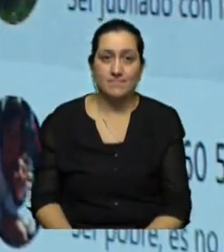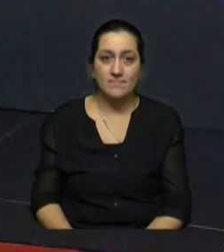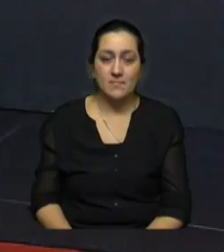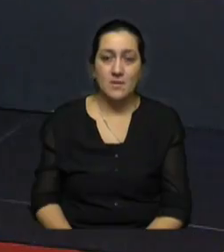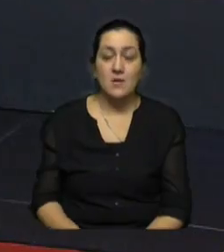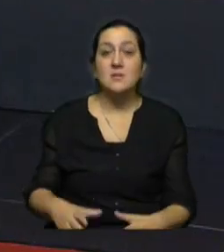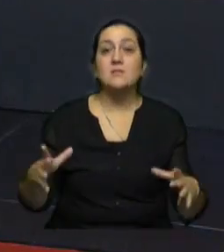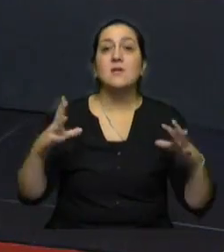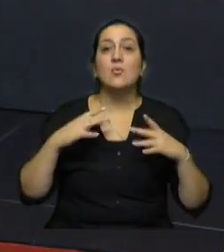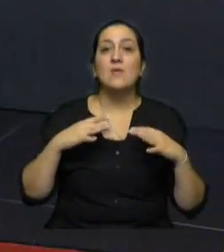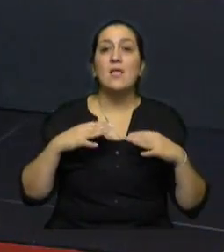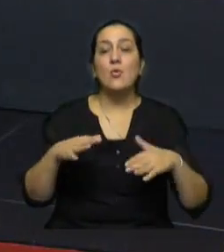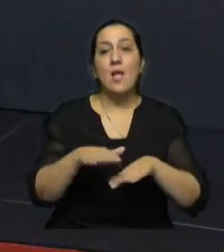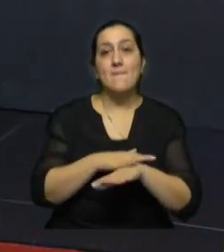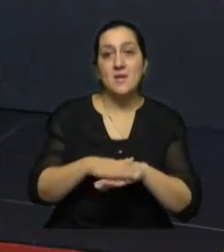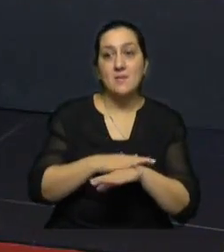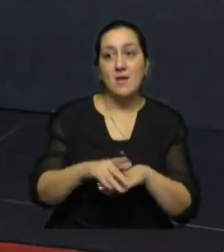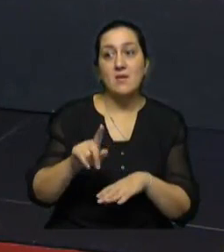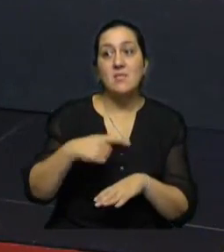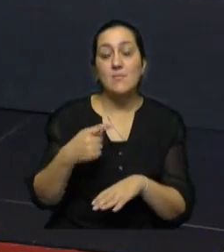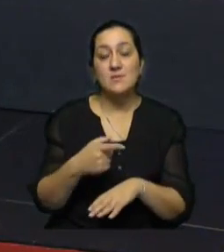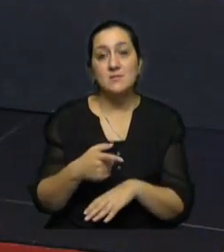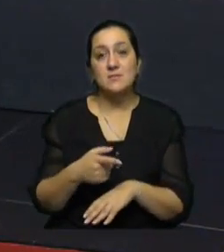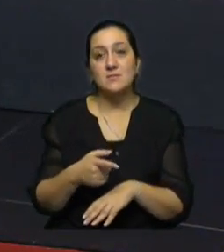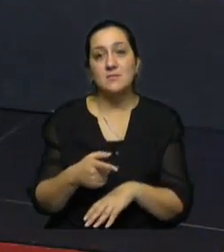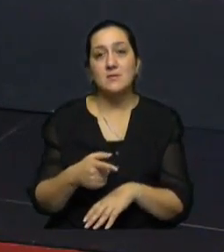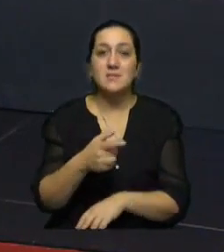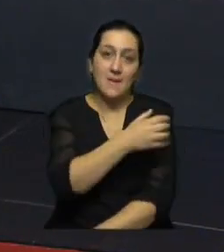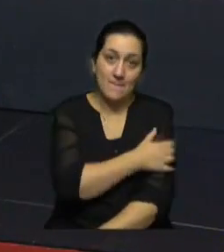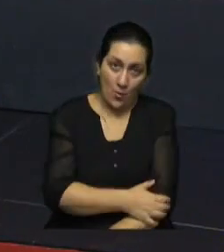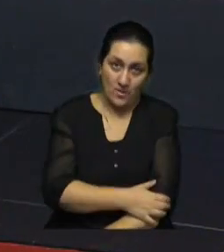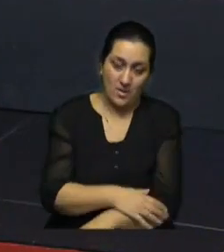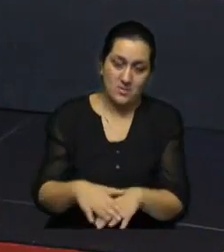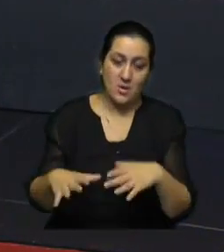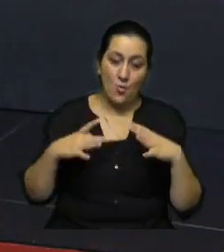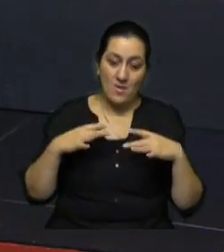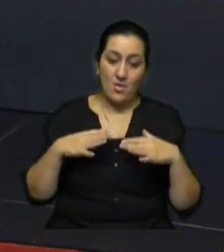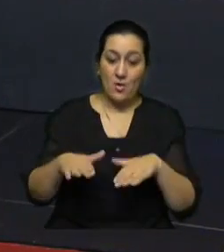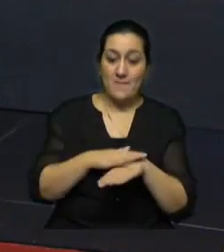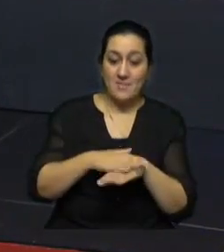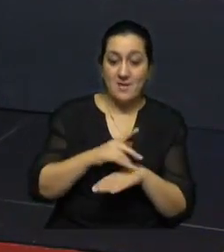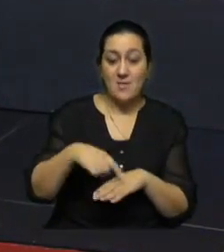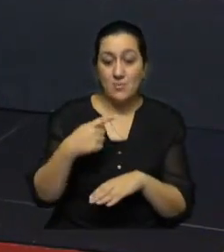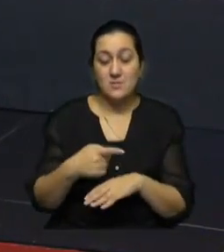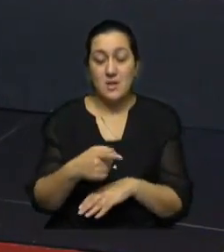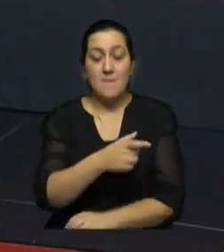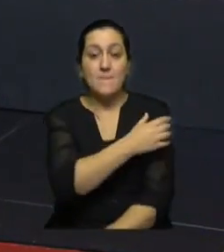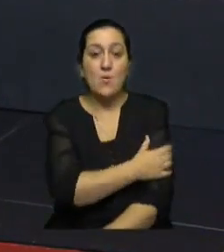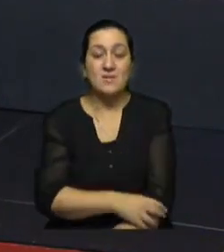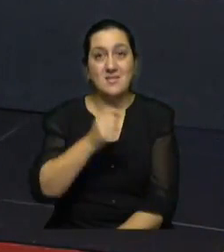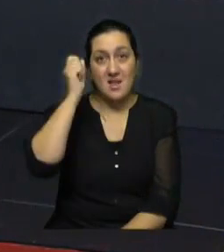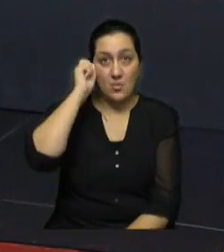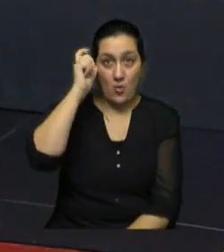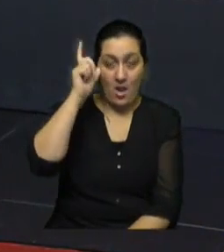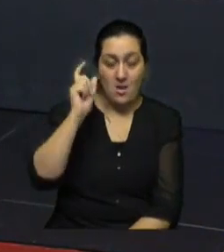Ser jubilado con la mínima y después está la pobreza. Ah, ser pobre es ser jubilado con la mínima y después está la pobreza intelectual que pesa más en